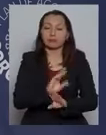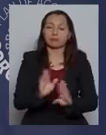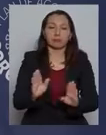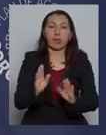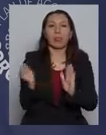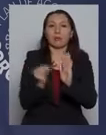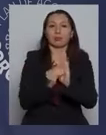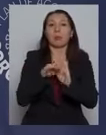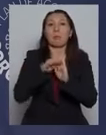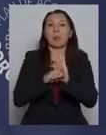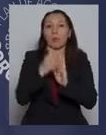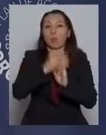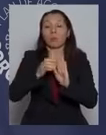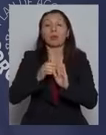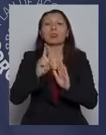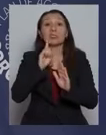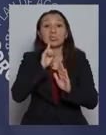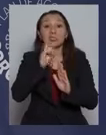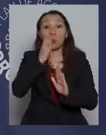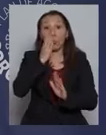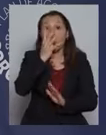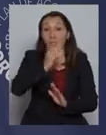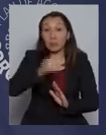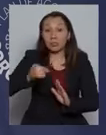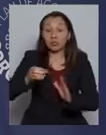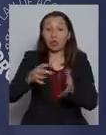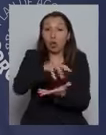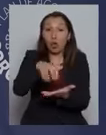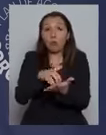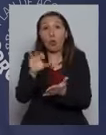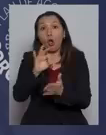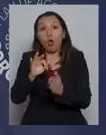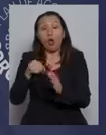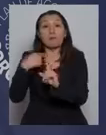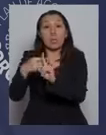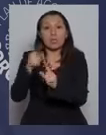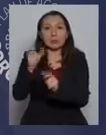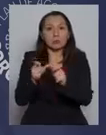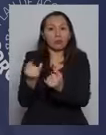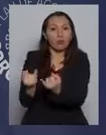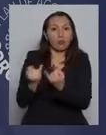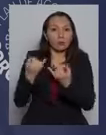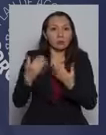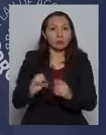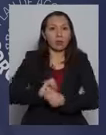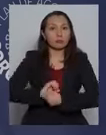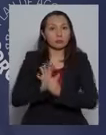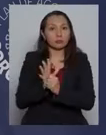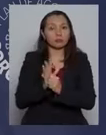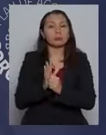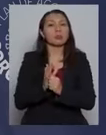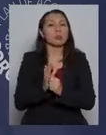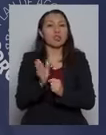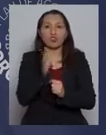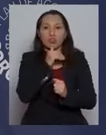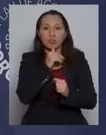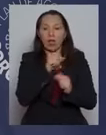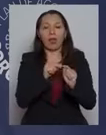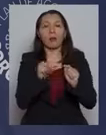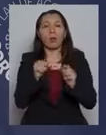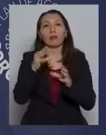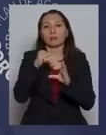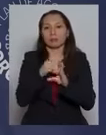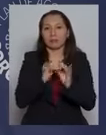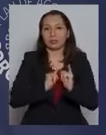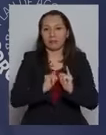en el informe, todas las comunas que tienen 4 personas o más personas que han sido notificadas como COVID-19 aparecen dentro